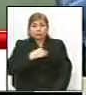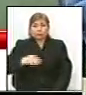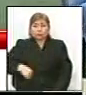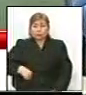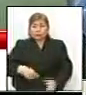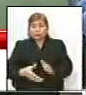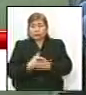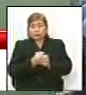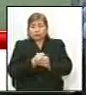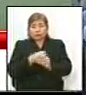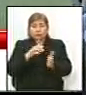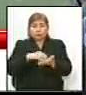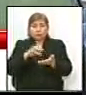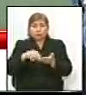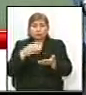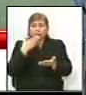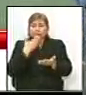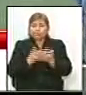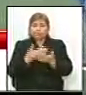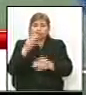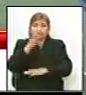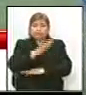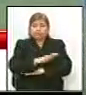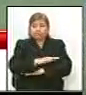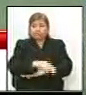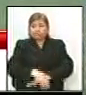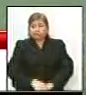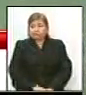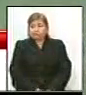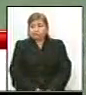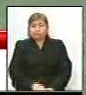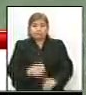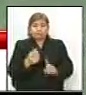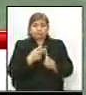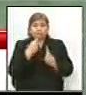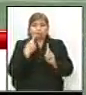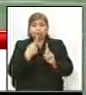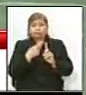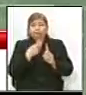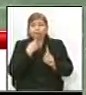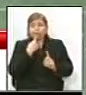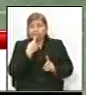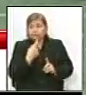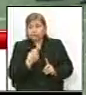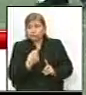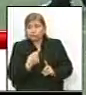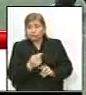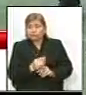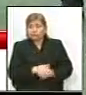hermanos compoblanos del BRAE, ante todo, muy buenas tardes. En primer lugar,